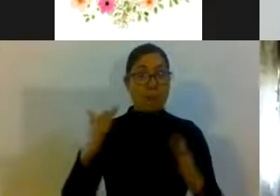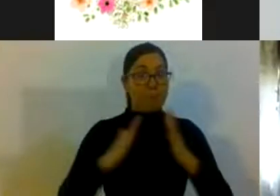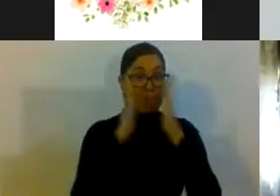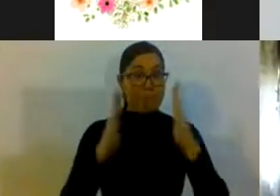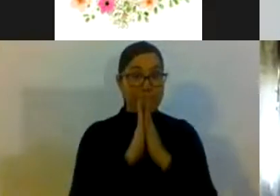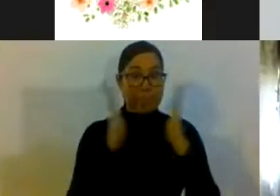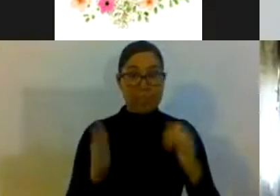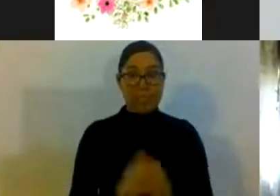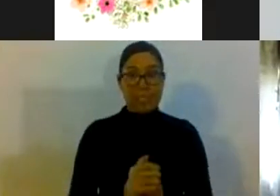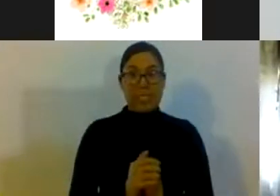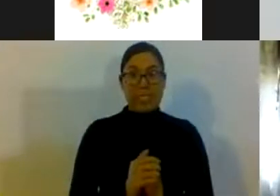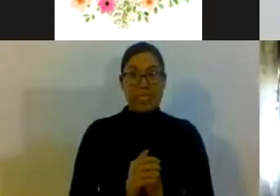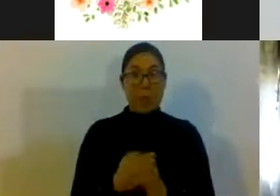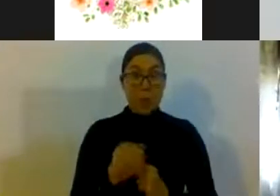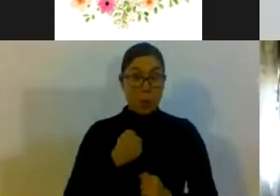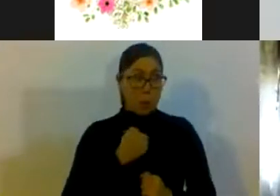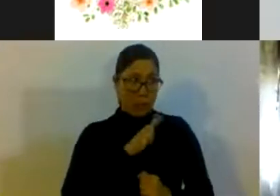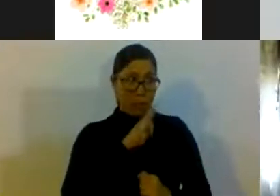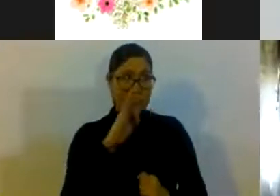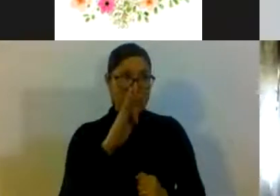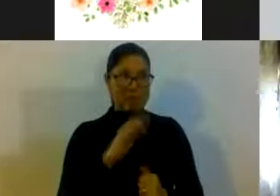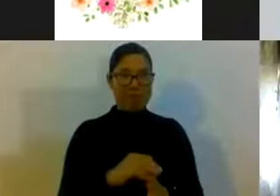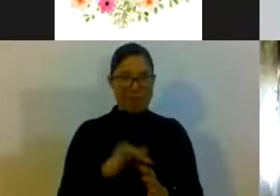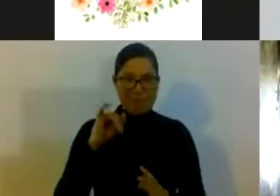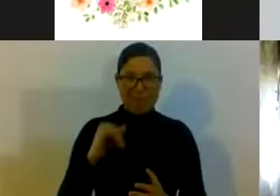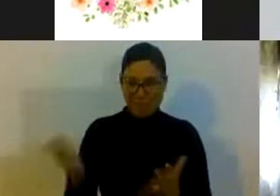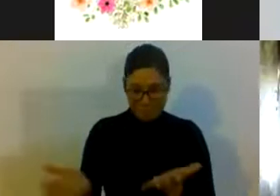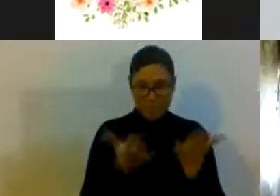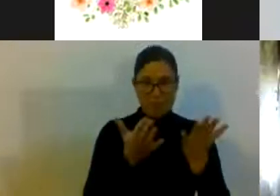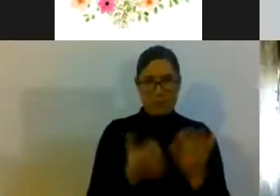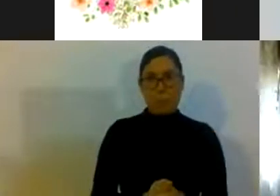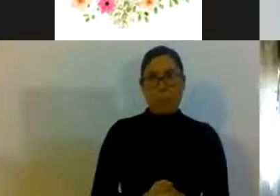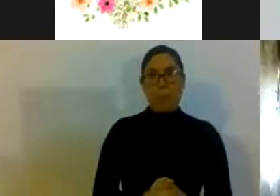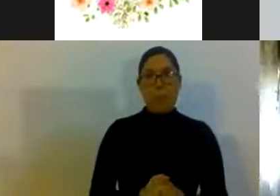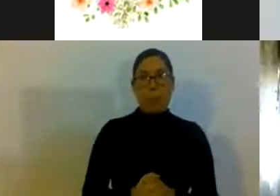¿Yo puedo? Y adelante.